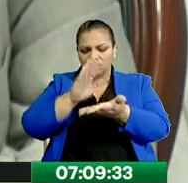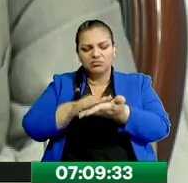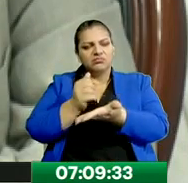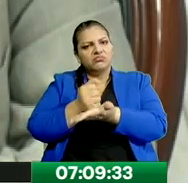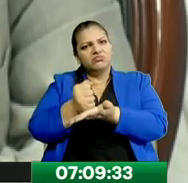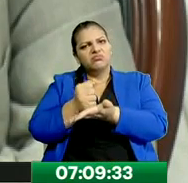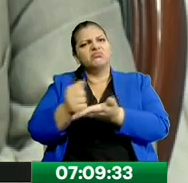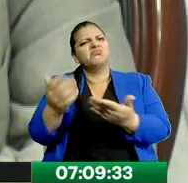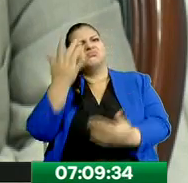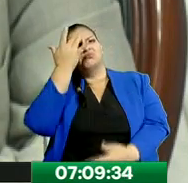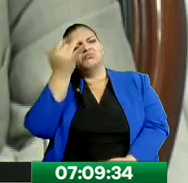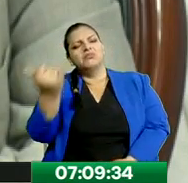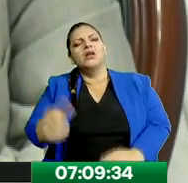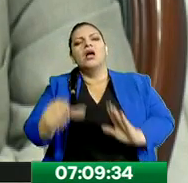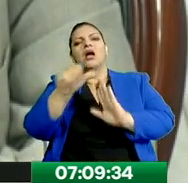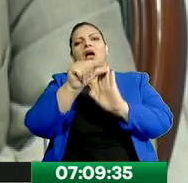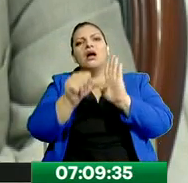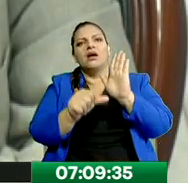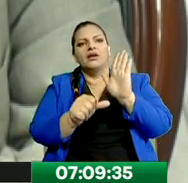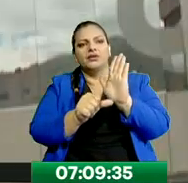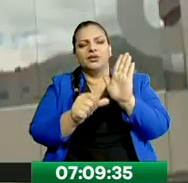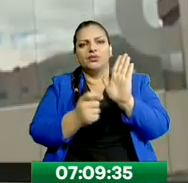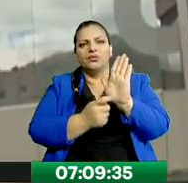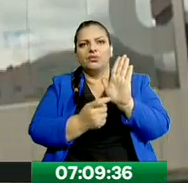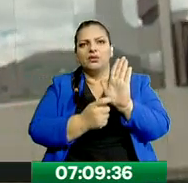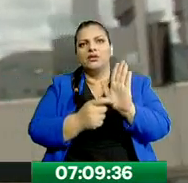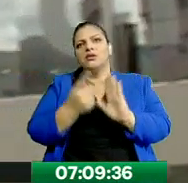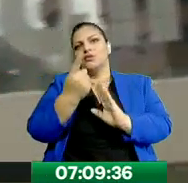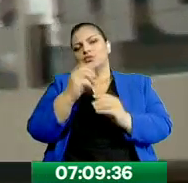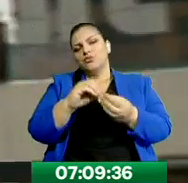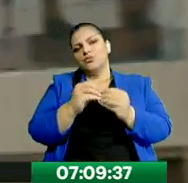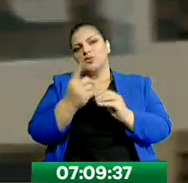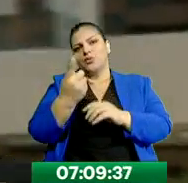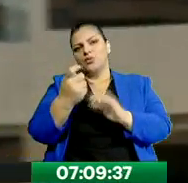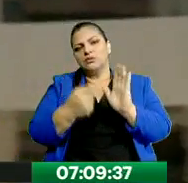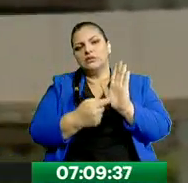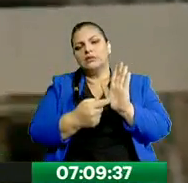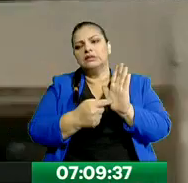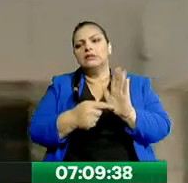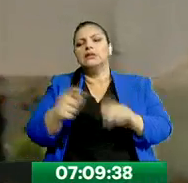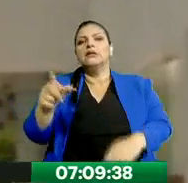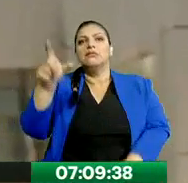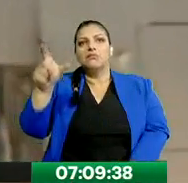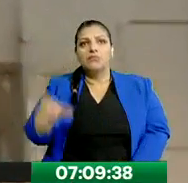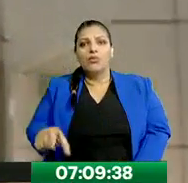deben estar residiendo en el país 5 años. El actual padrón tiene una diferencia de